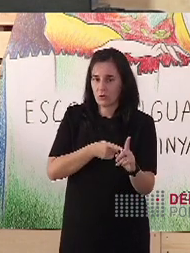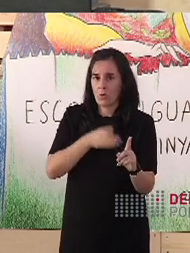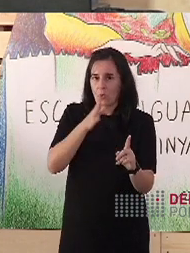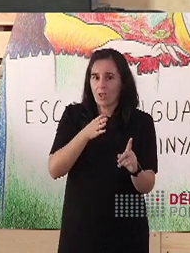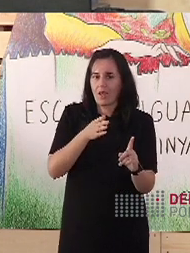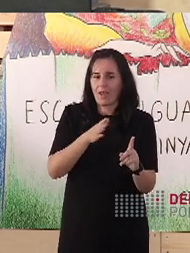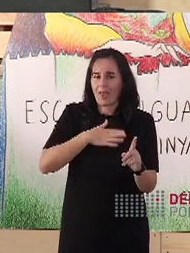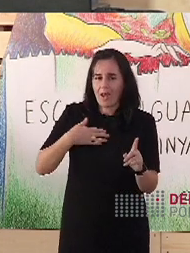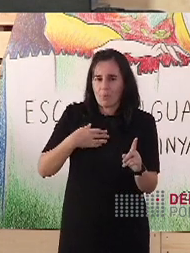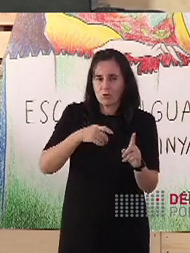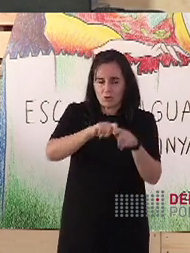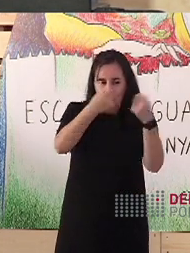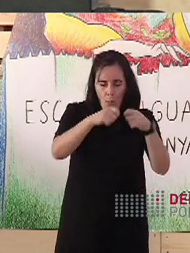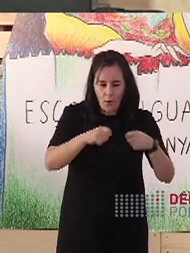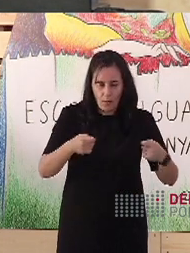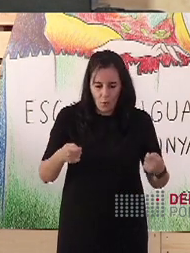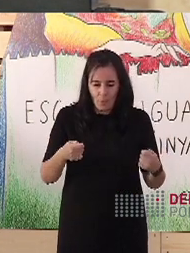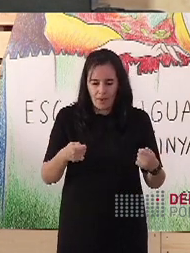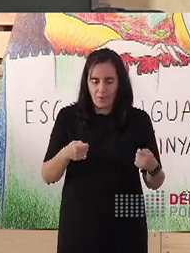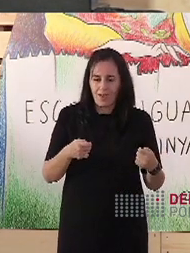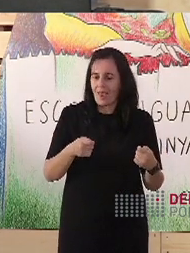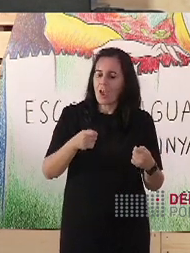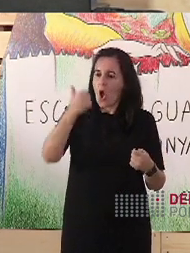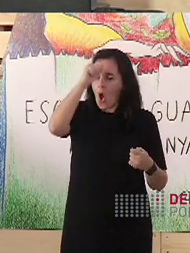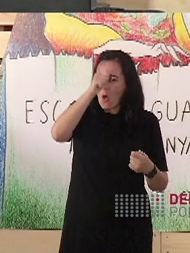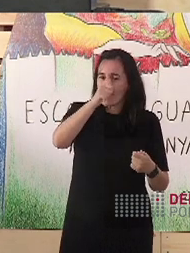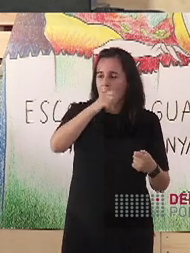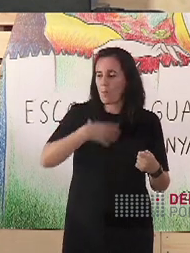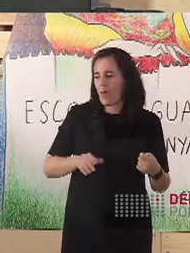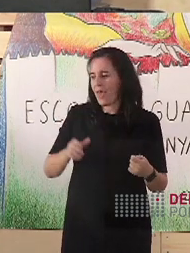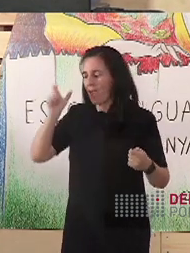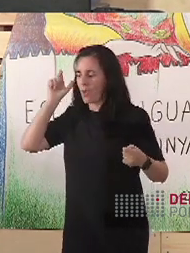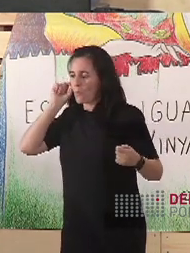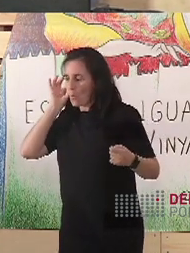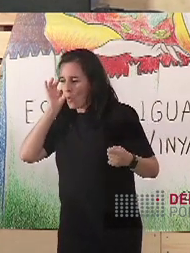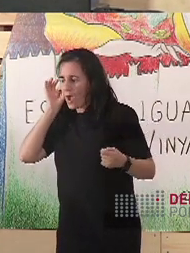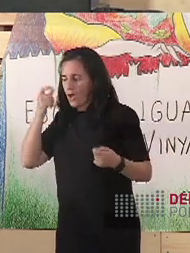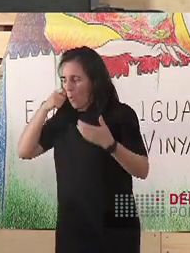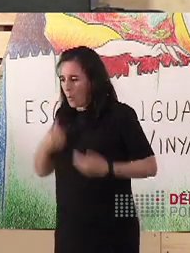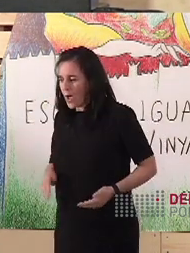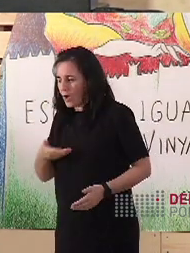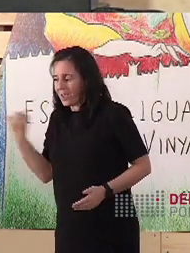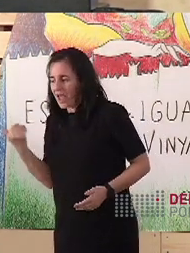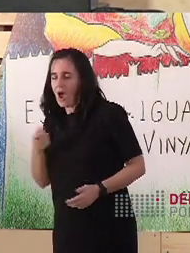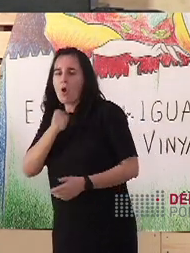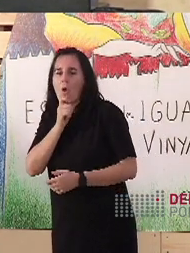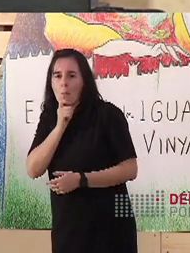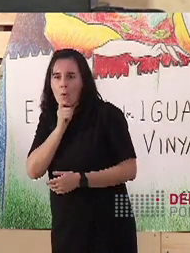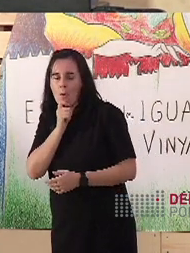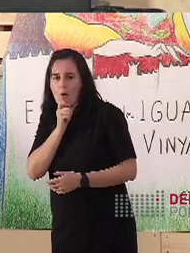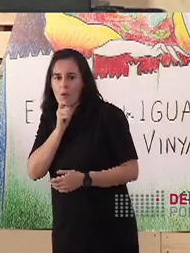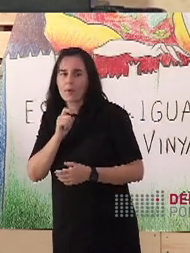luego los hombres puedan llegar a deshumanizarnos a las mujeres y comprarnos a la prostitución, no. Lo decimos también porque